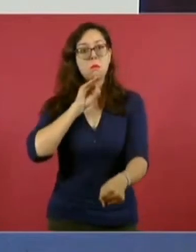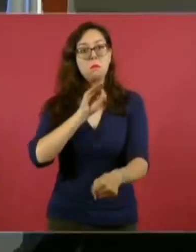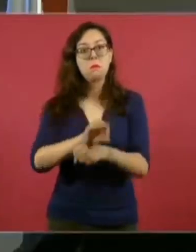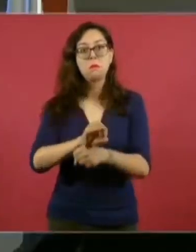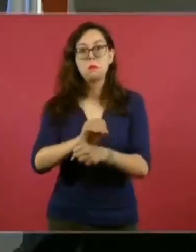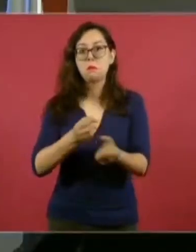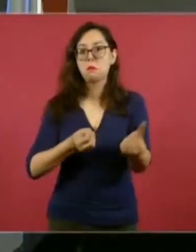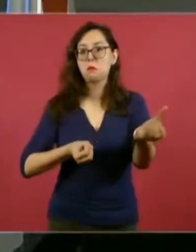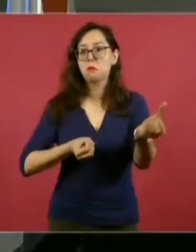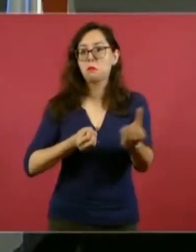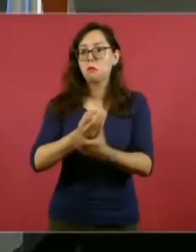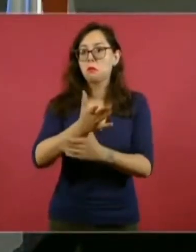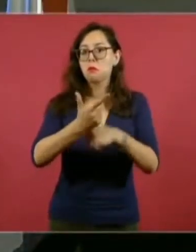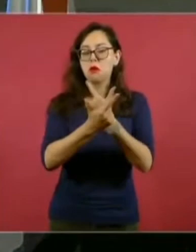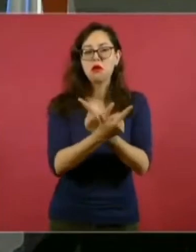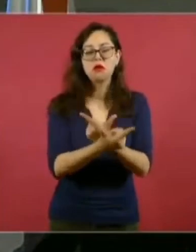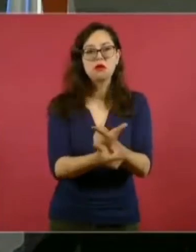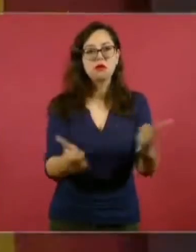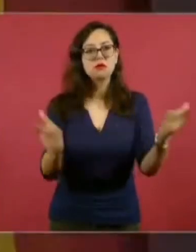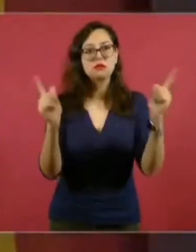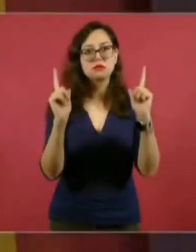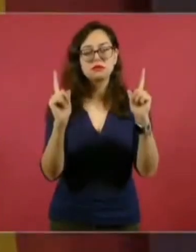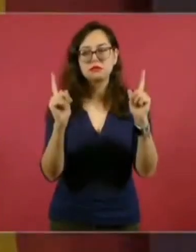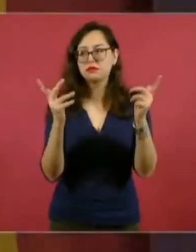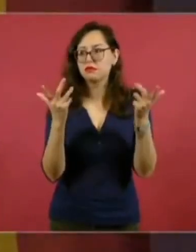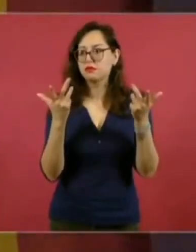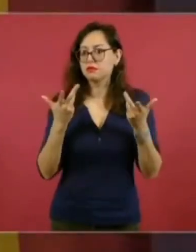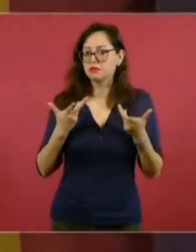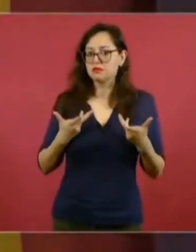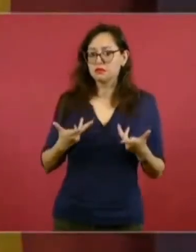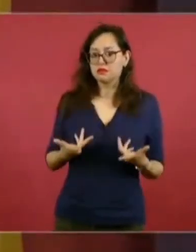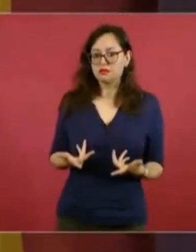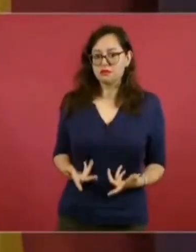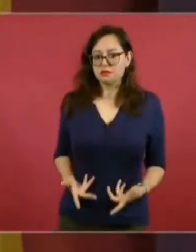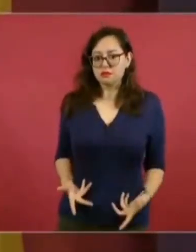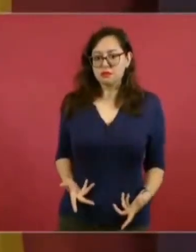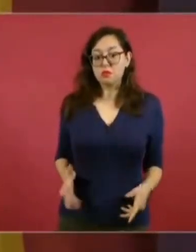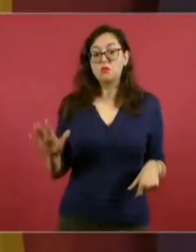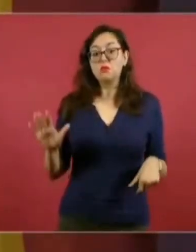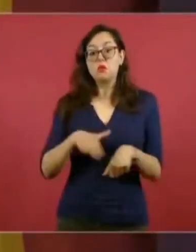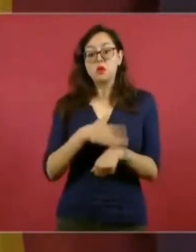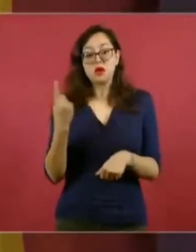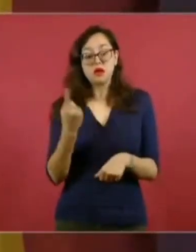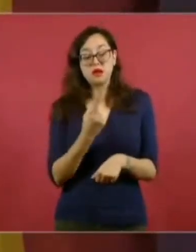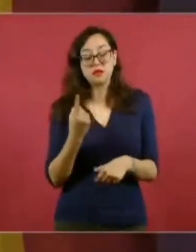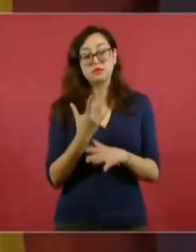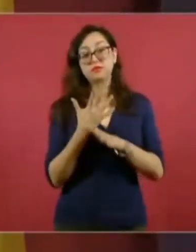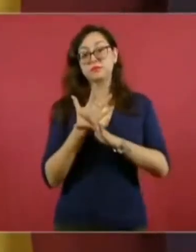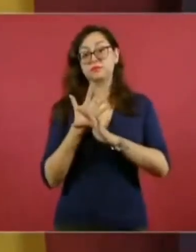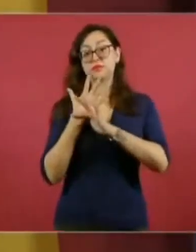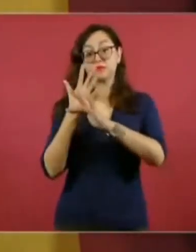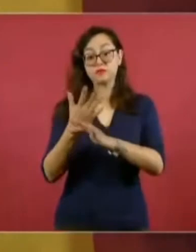bajo el alegato de que los detenidos habían sido torturados,